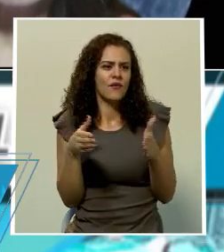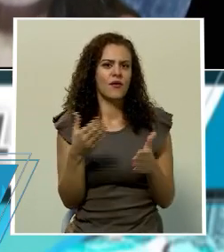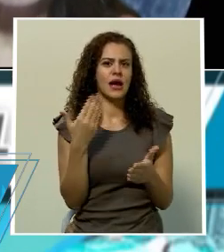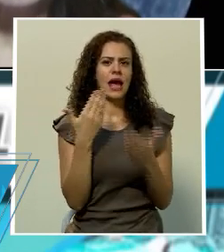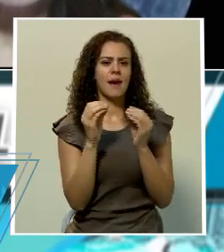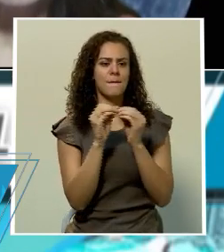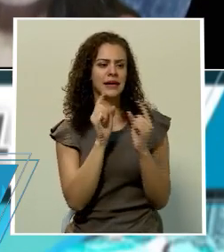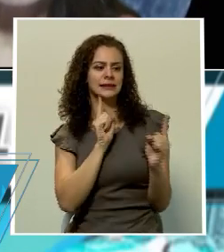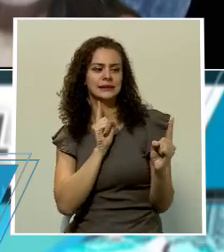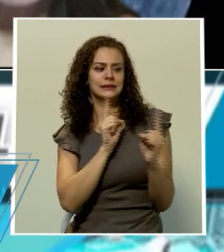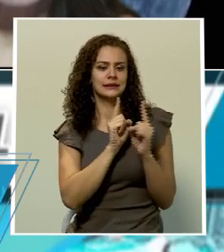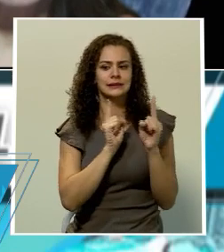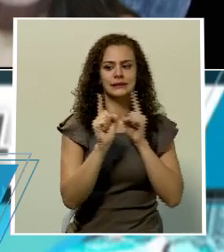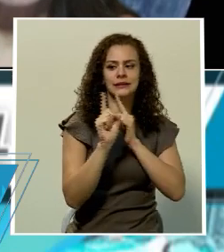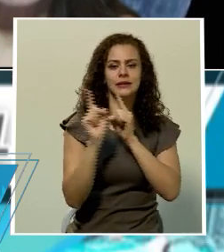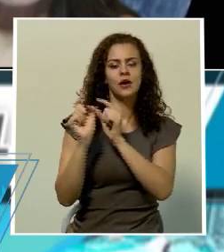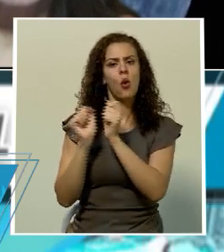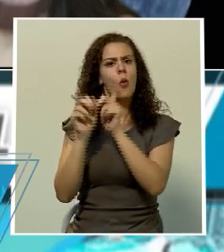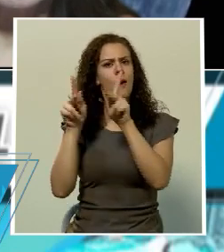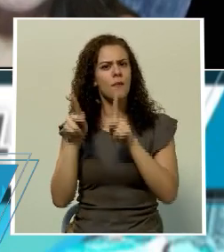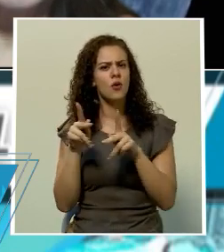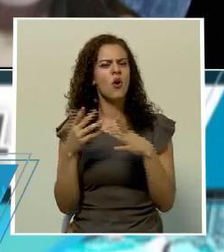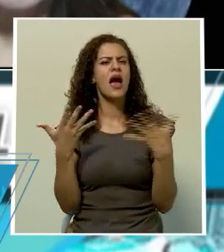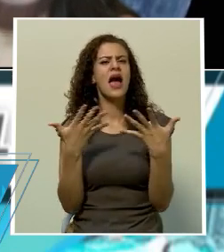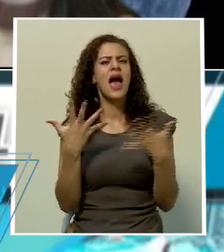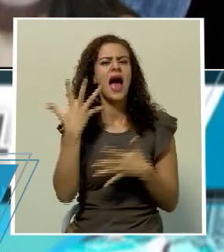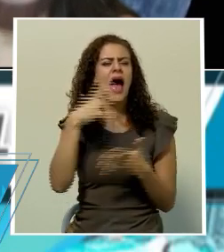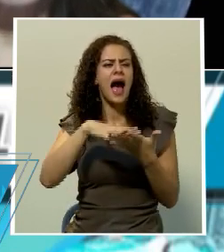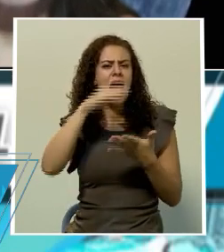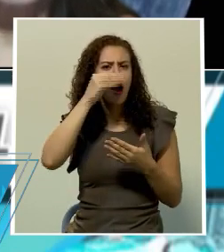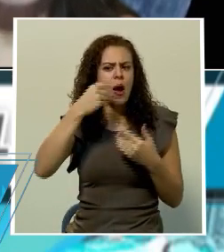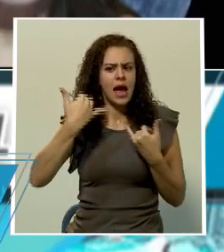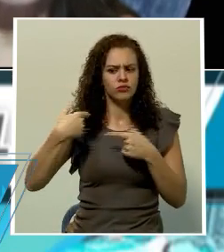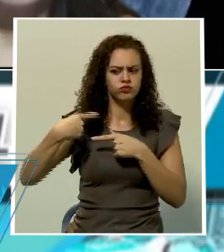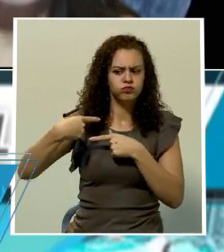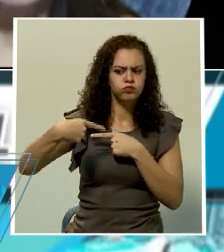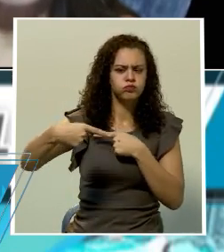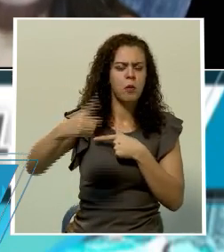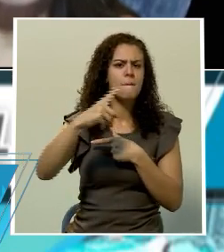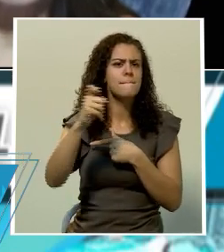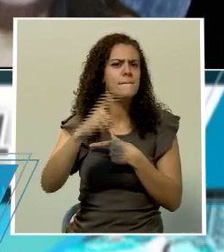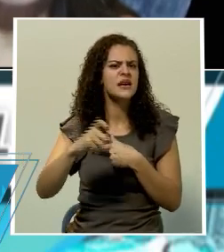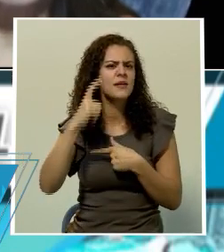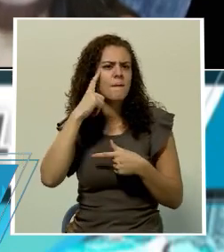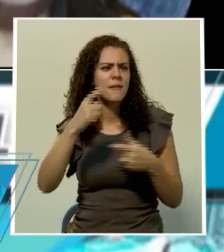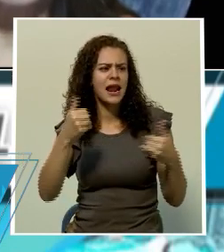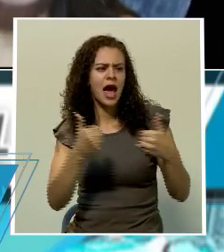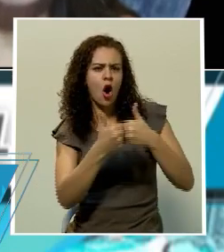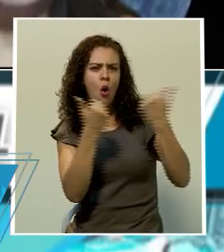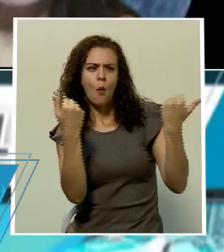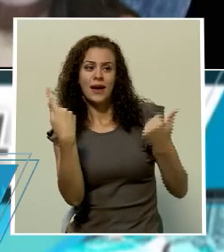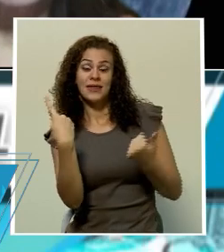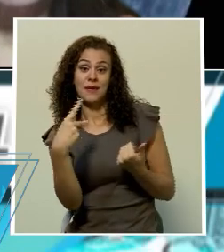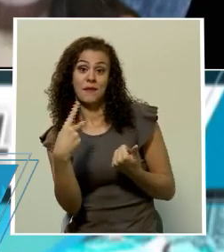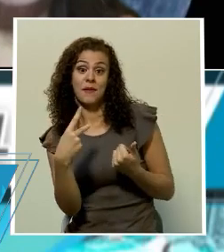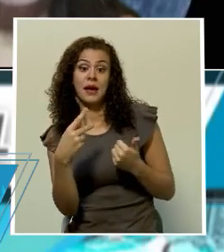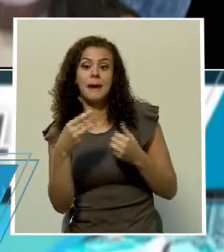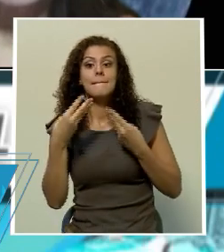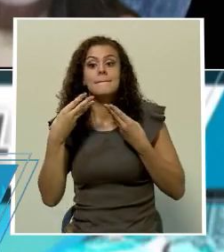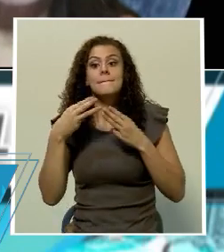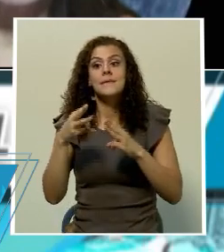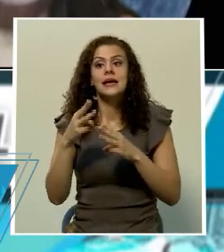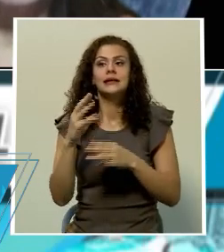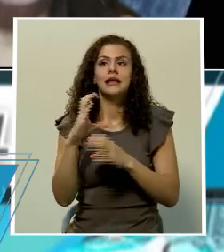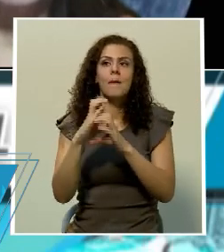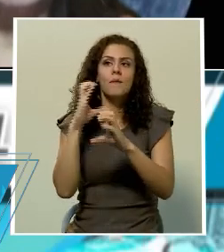hay proximidad de personas. ¿Qué hemos aprendido en estos meses para combatir el riesgo mientras se viaja